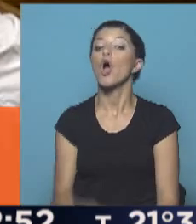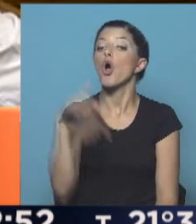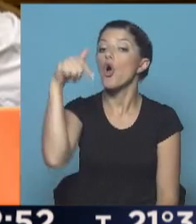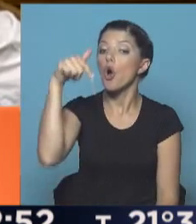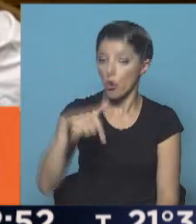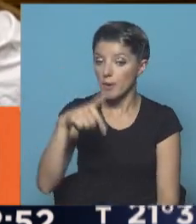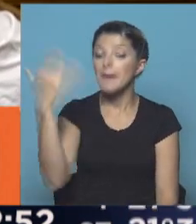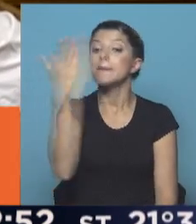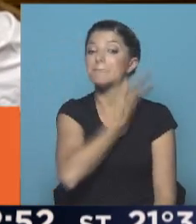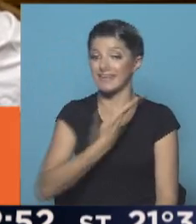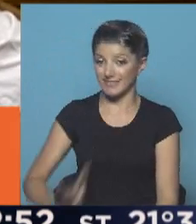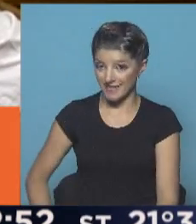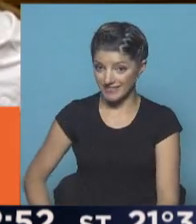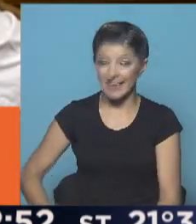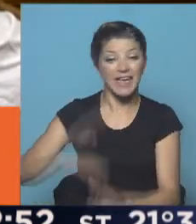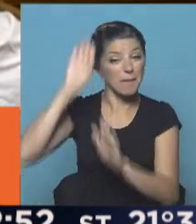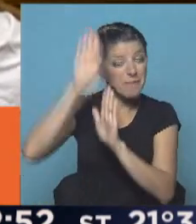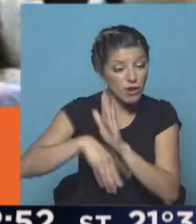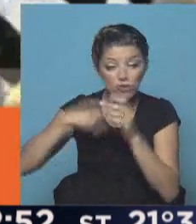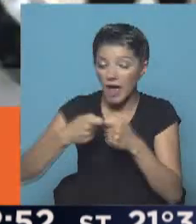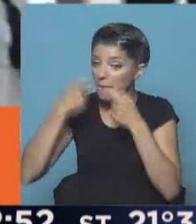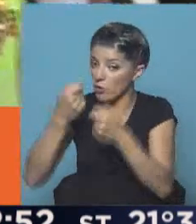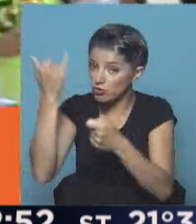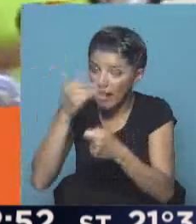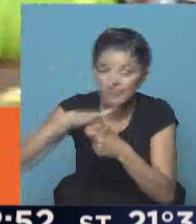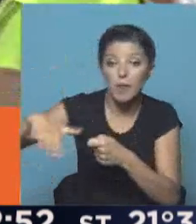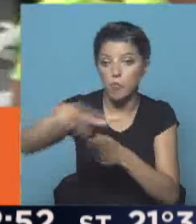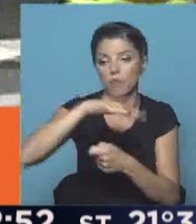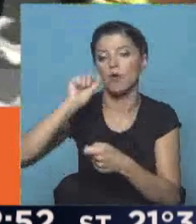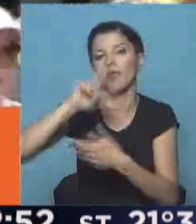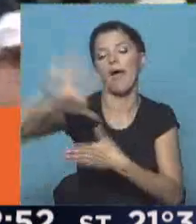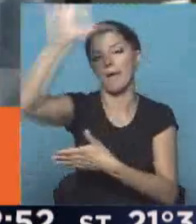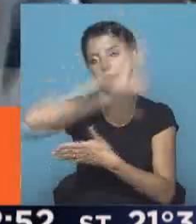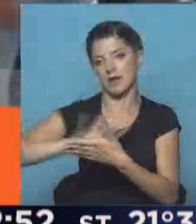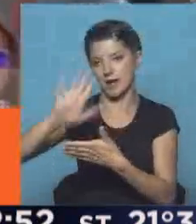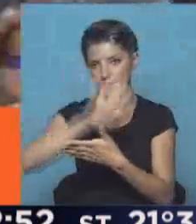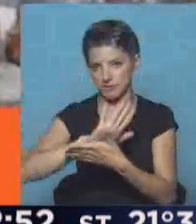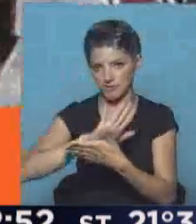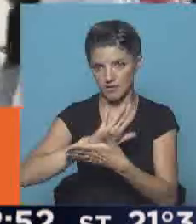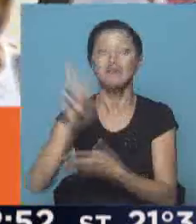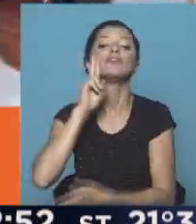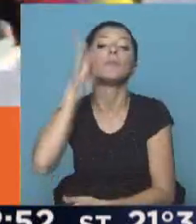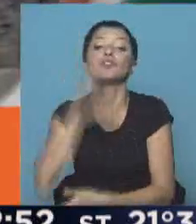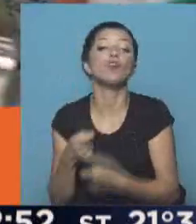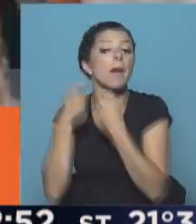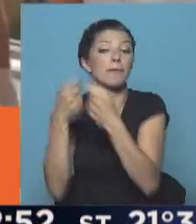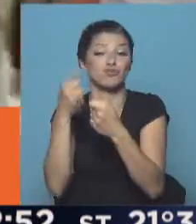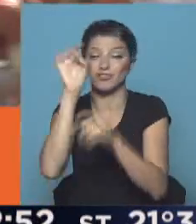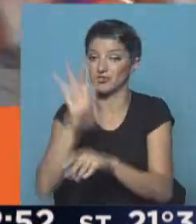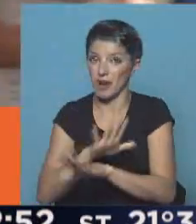el presidente menos popular de América Latina. Tiene un 19% de apoyo según las encuestas. En ese